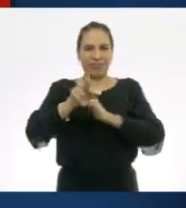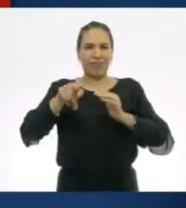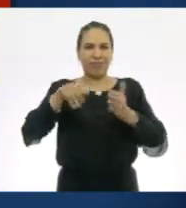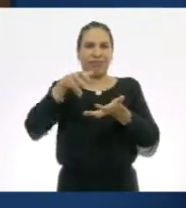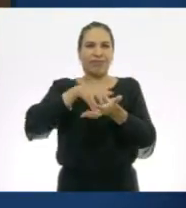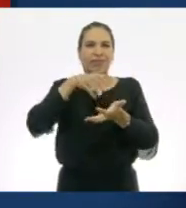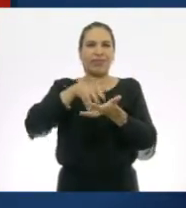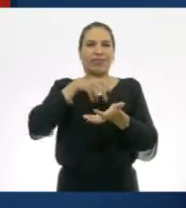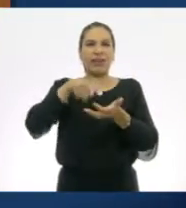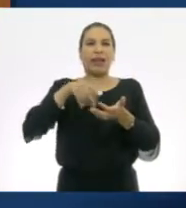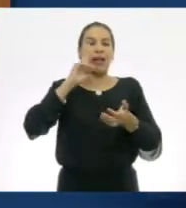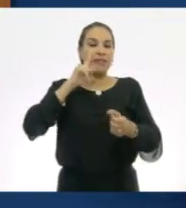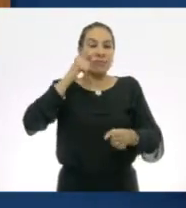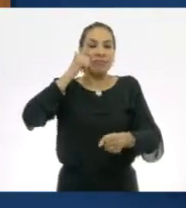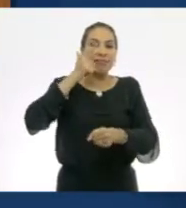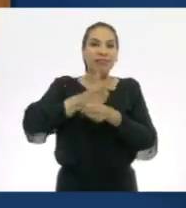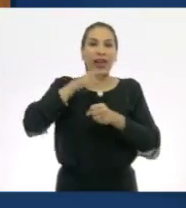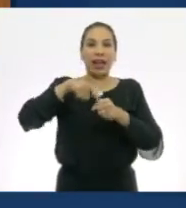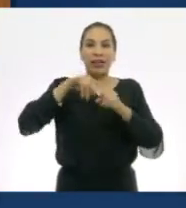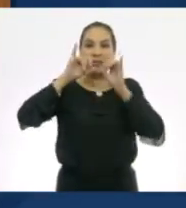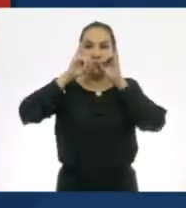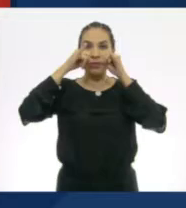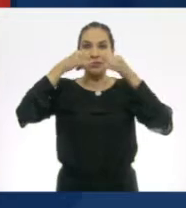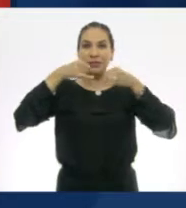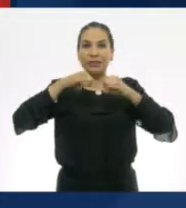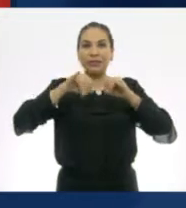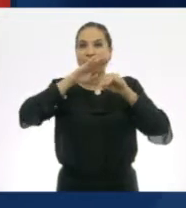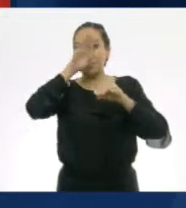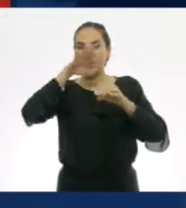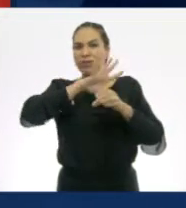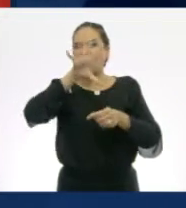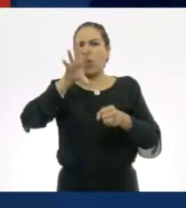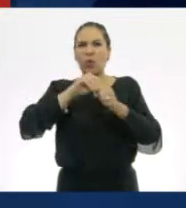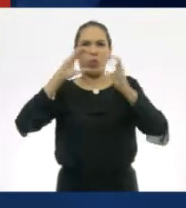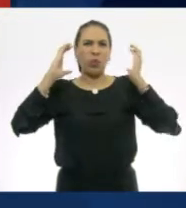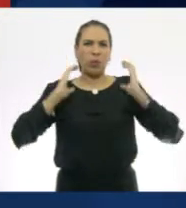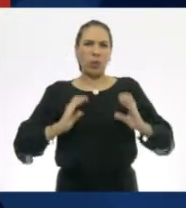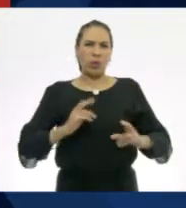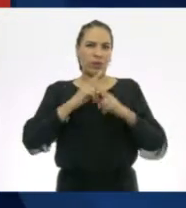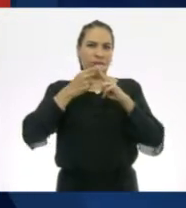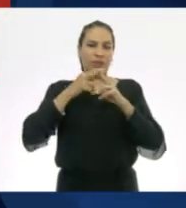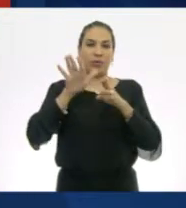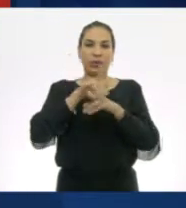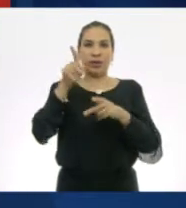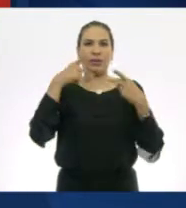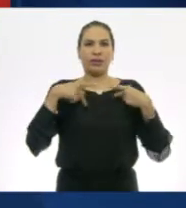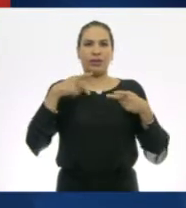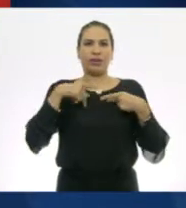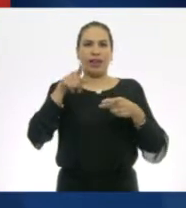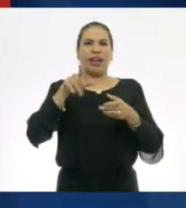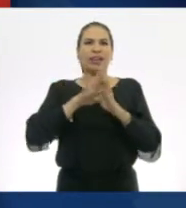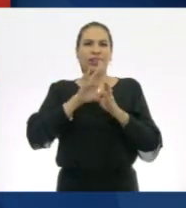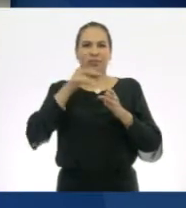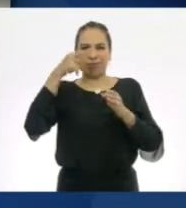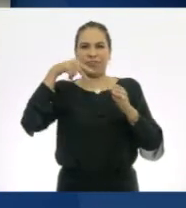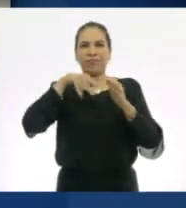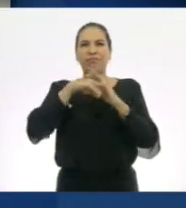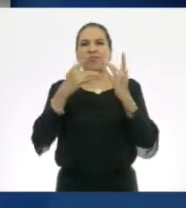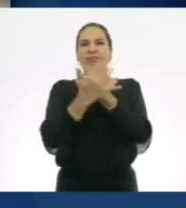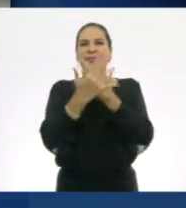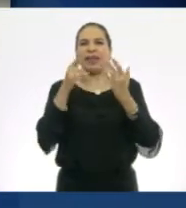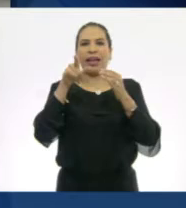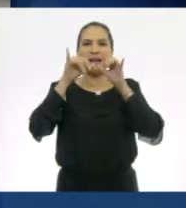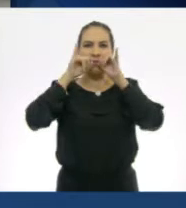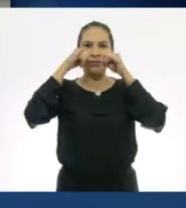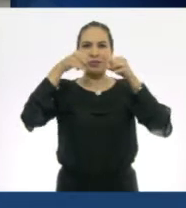excavación, se encontró un mamut completo. De manera que los usuarios de la estación Talismán